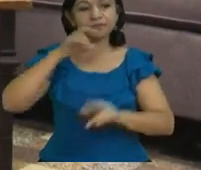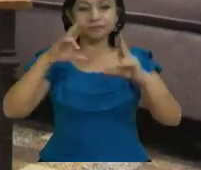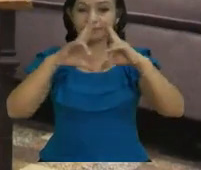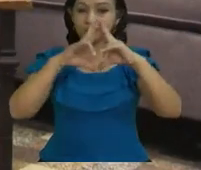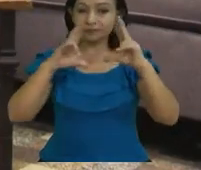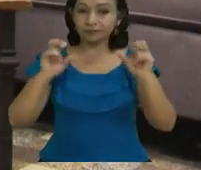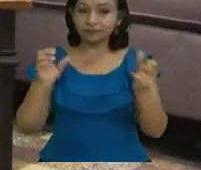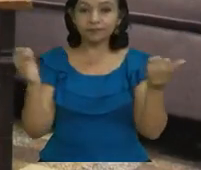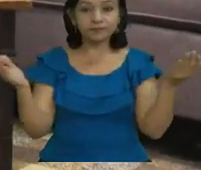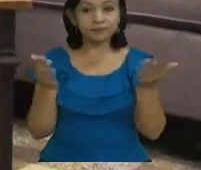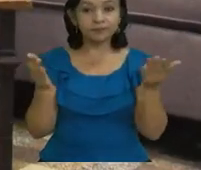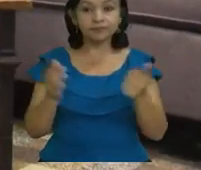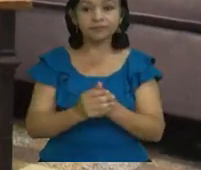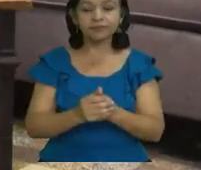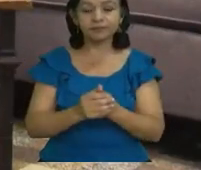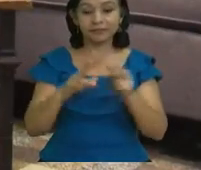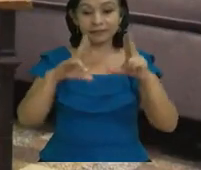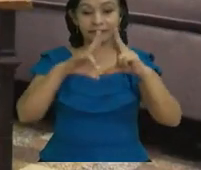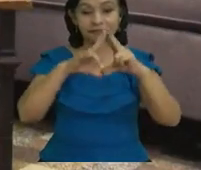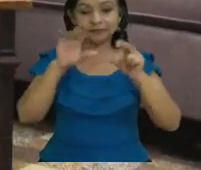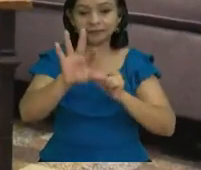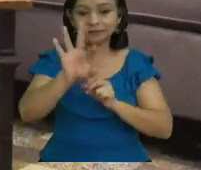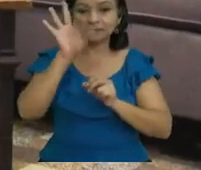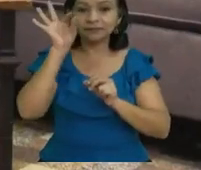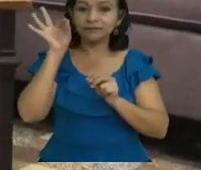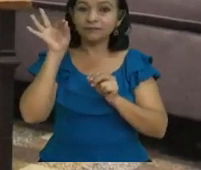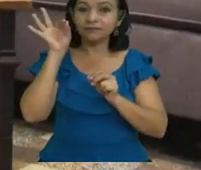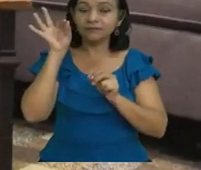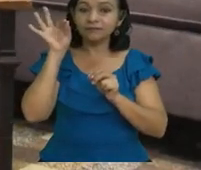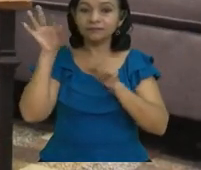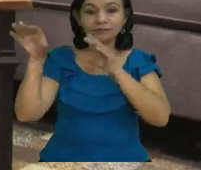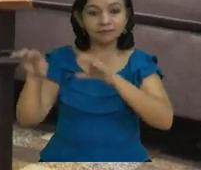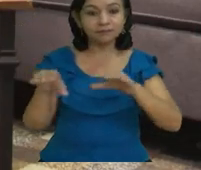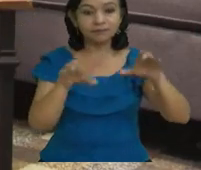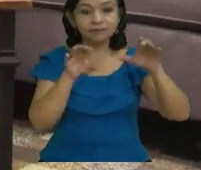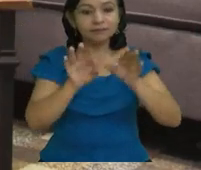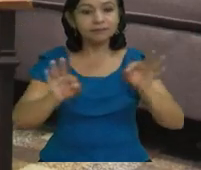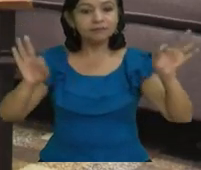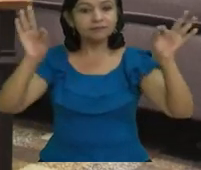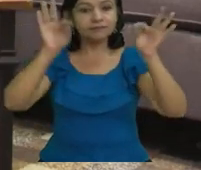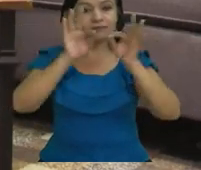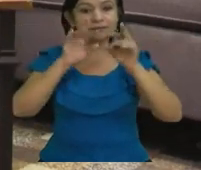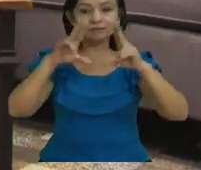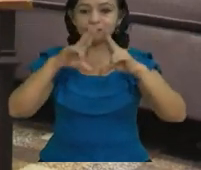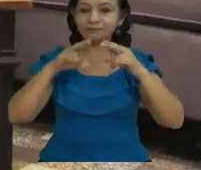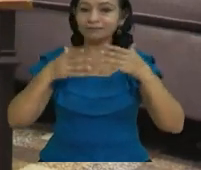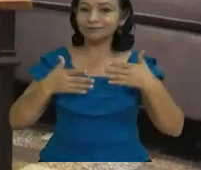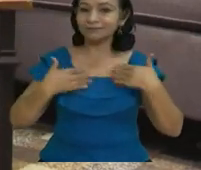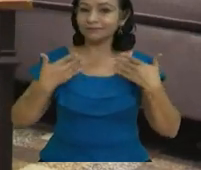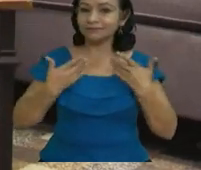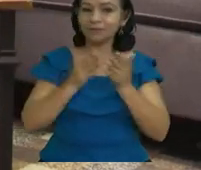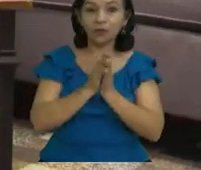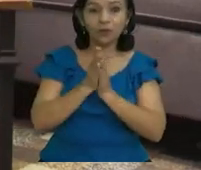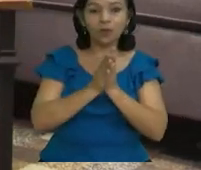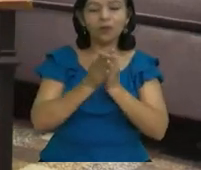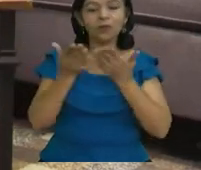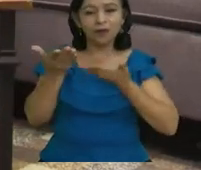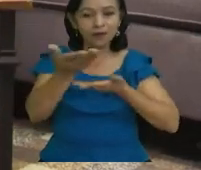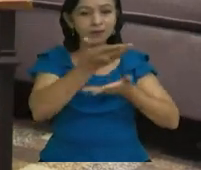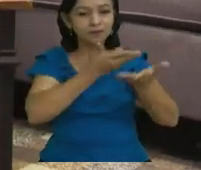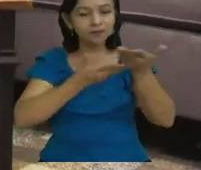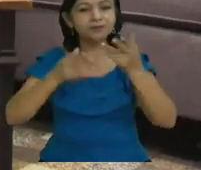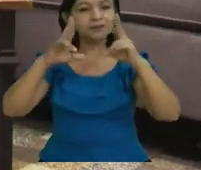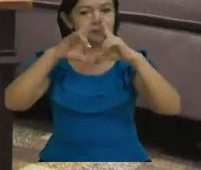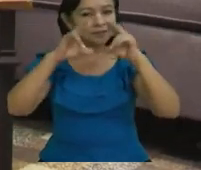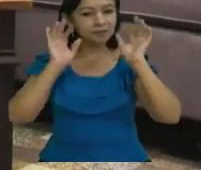qué? Porque cuando seleccionan a tu país, seleccionan a Nicaragua como sede de un evento tan importante, están diciendo, hay confianza en este